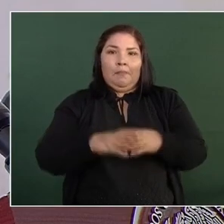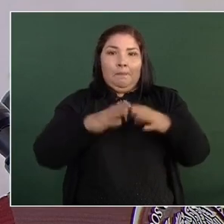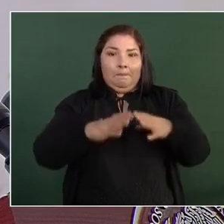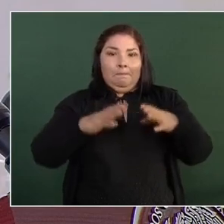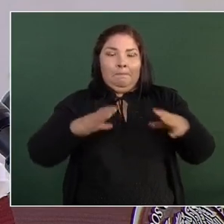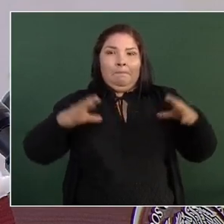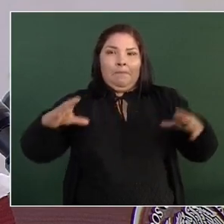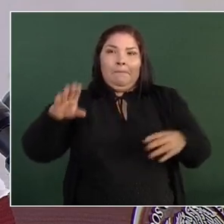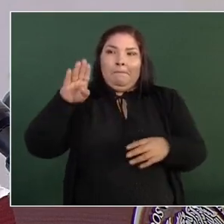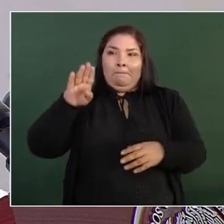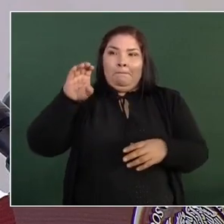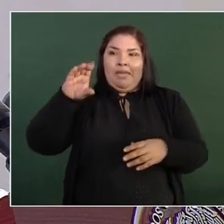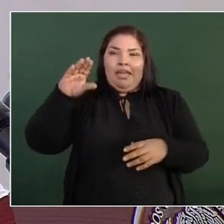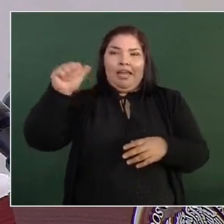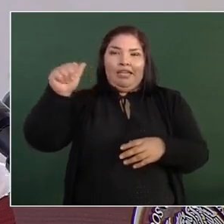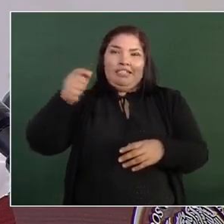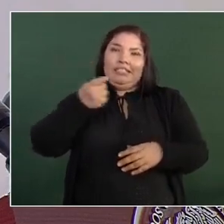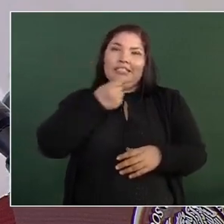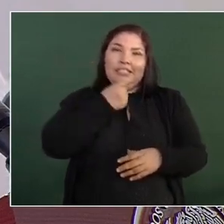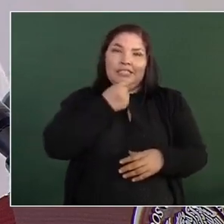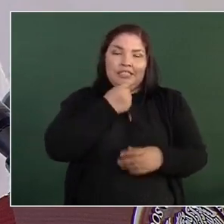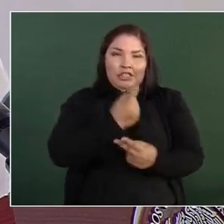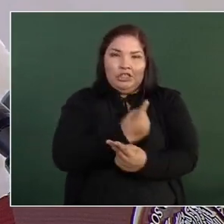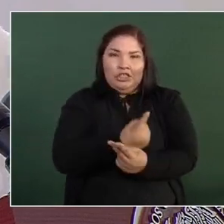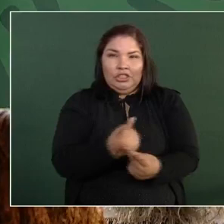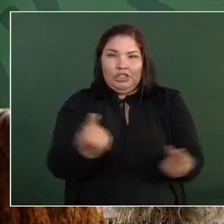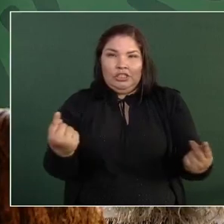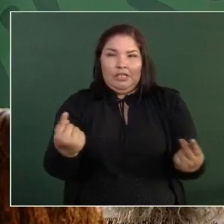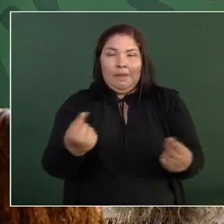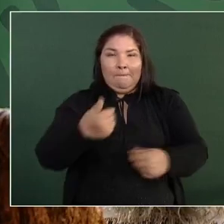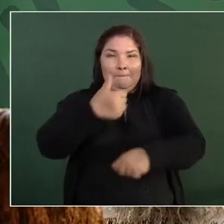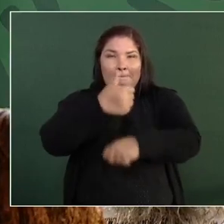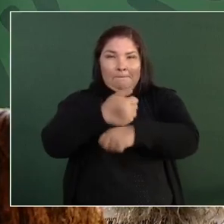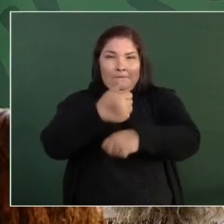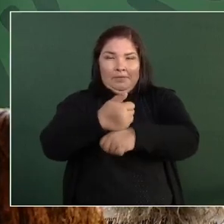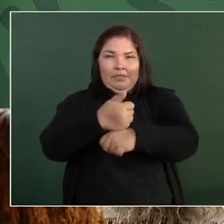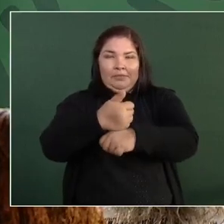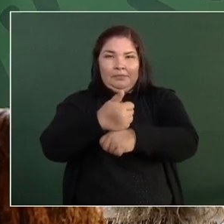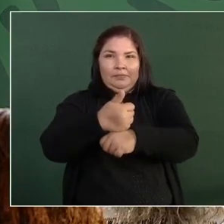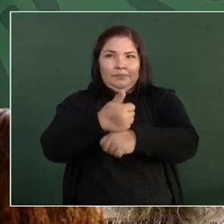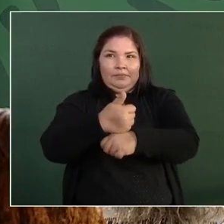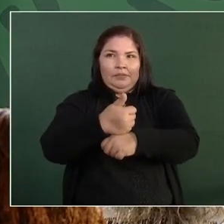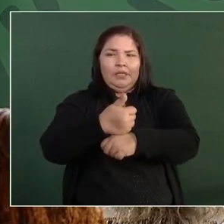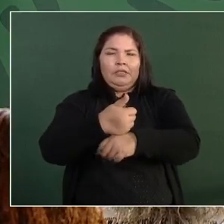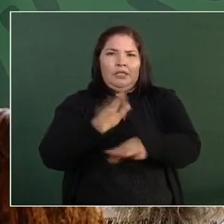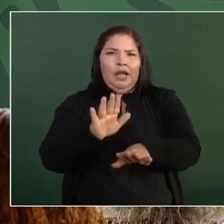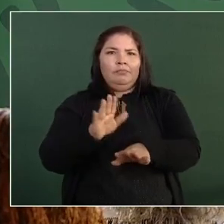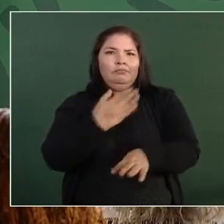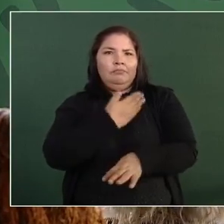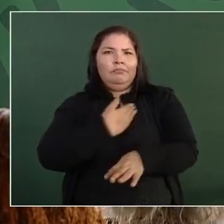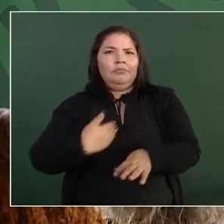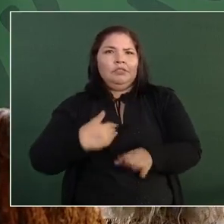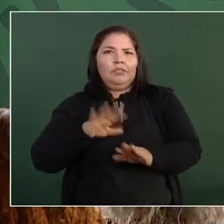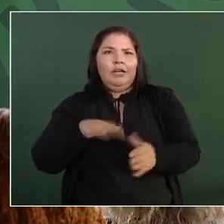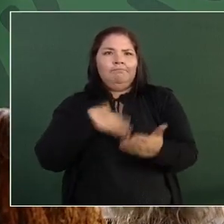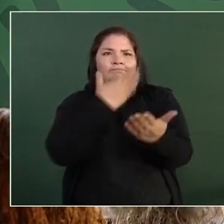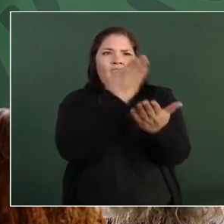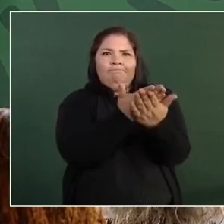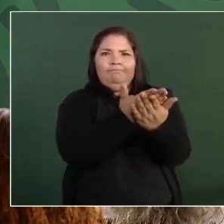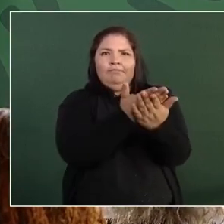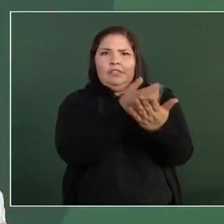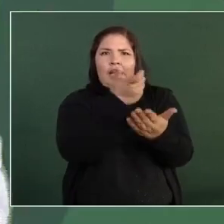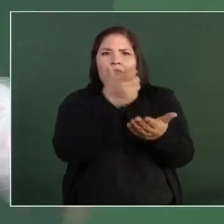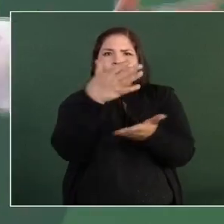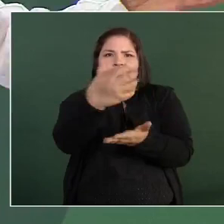becas a los niños, a los de primaria. Ya lo dispuso, ya está metido en el